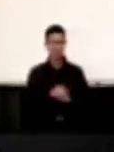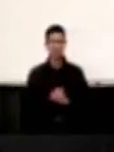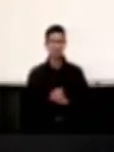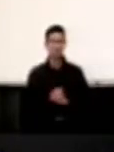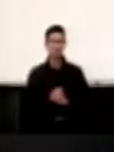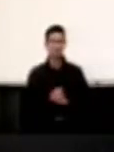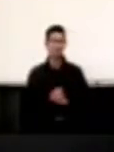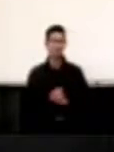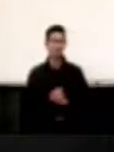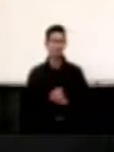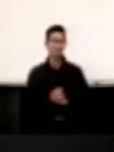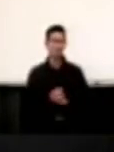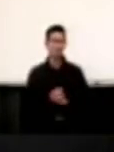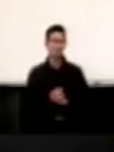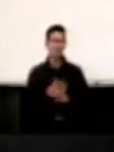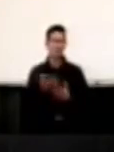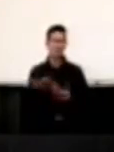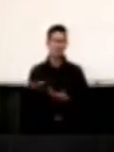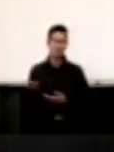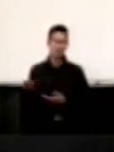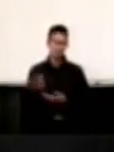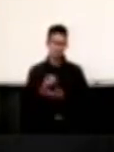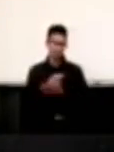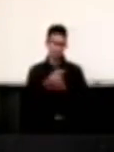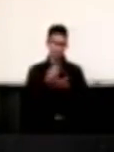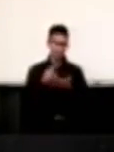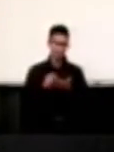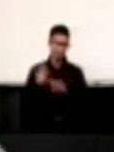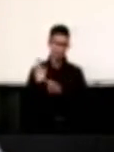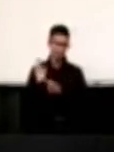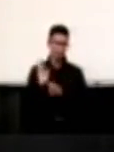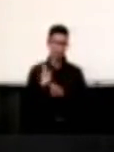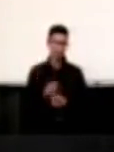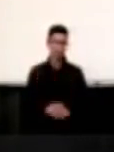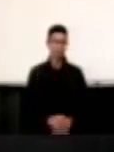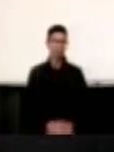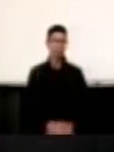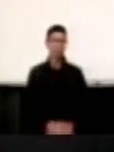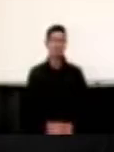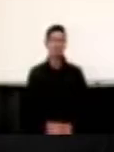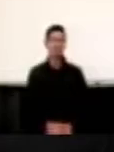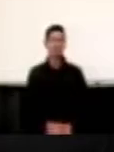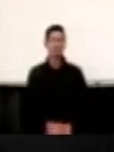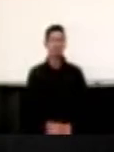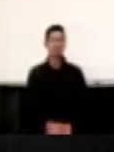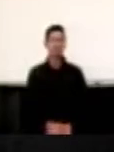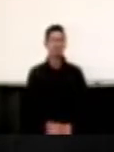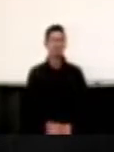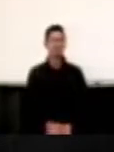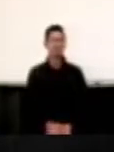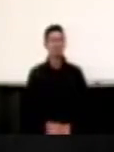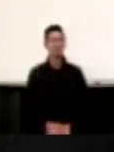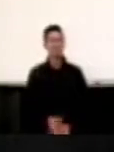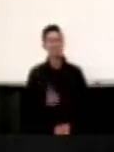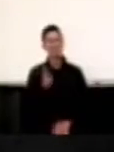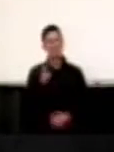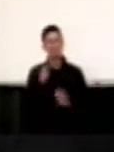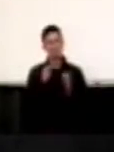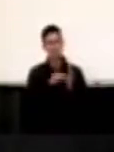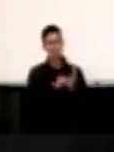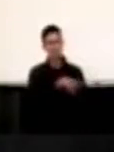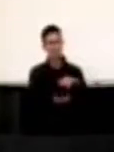nos presentan es cómo el último, del 2012 al 2018, las cosas